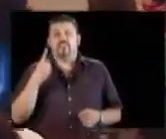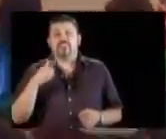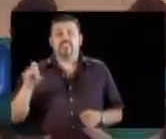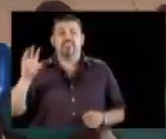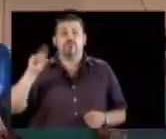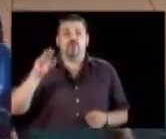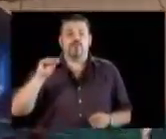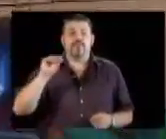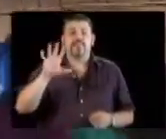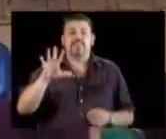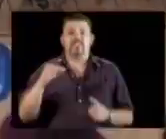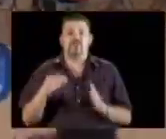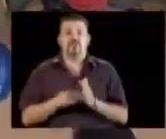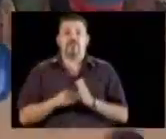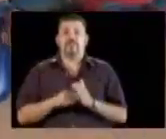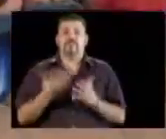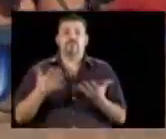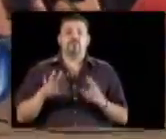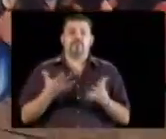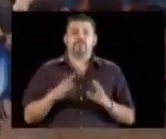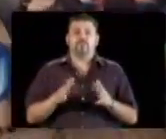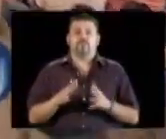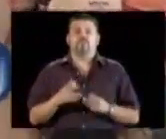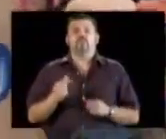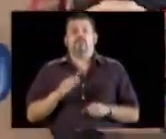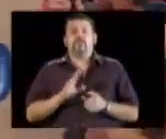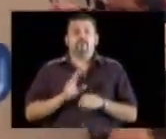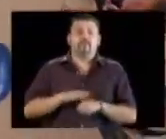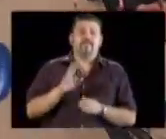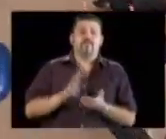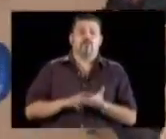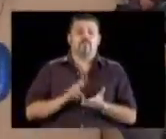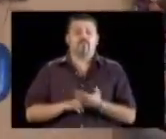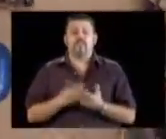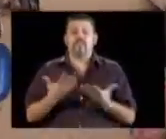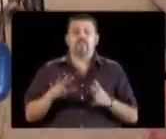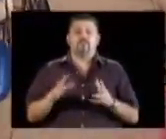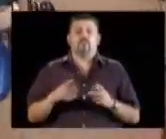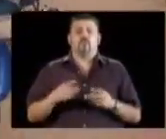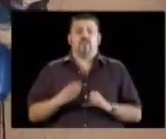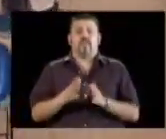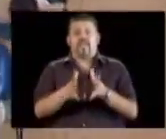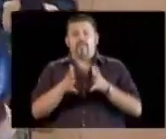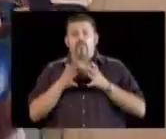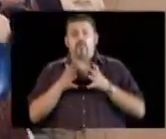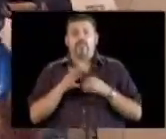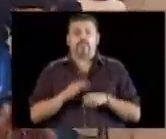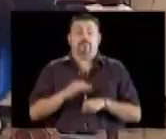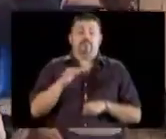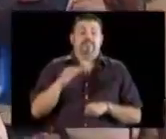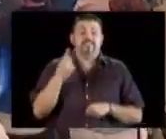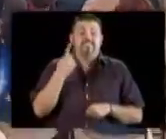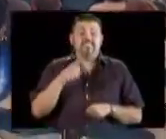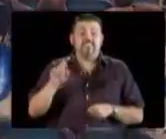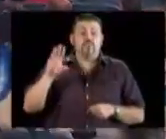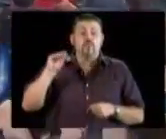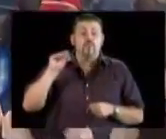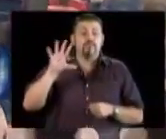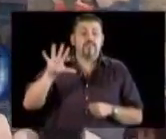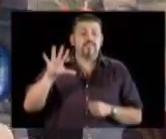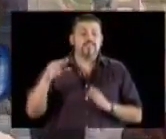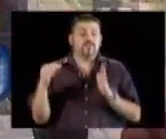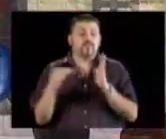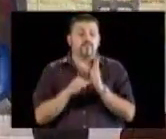195 mil pesos, paso mecha, o sea, más de lo que vale una camioneta o una casa inclusive, 195 mil pesos,